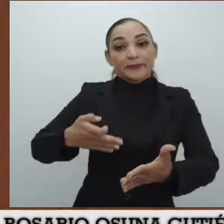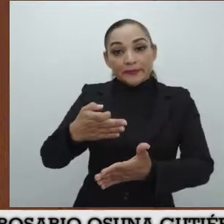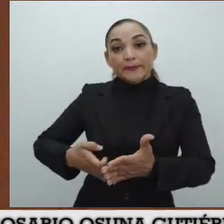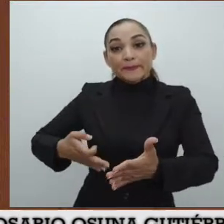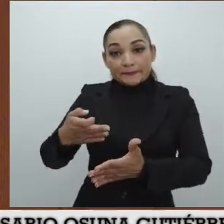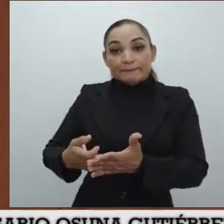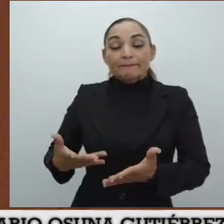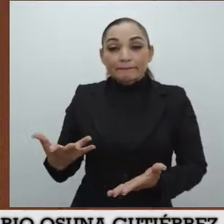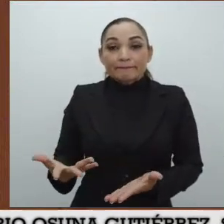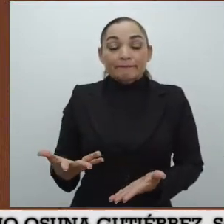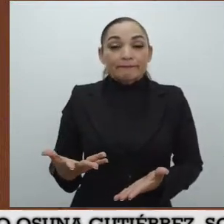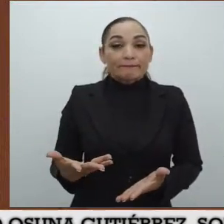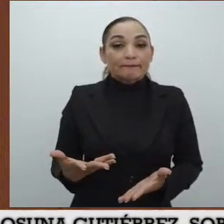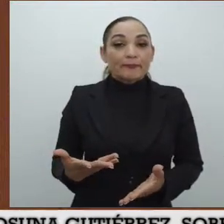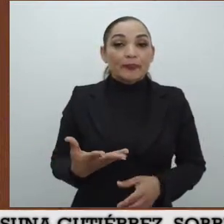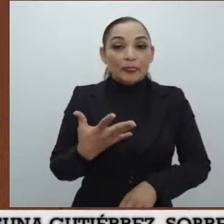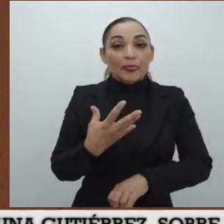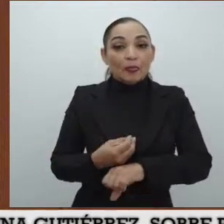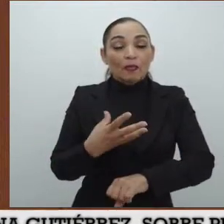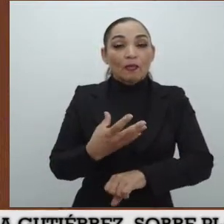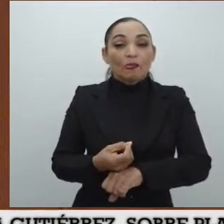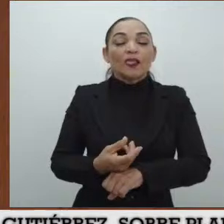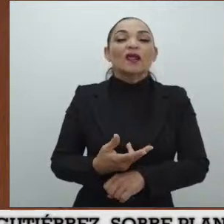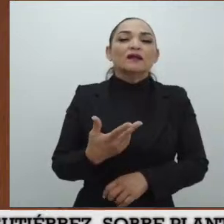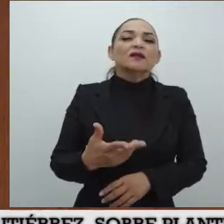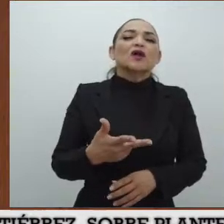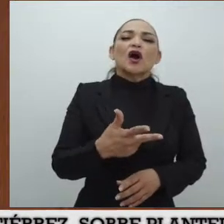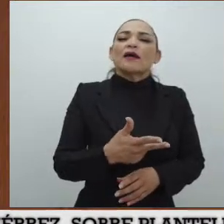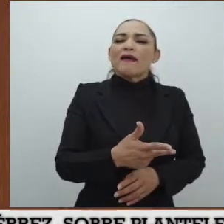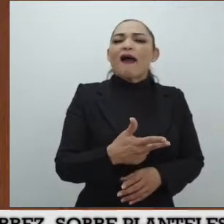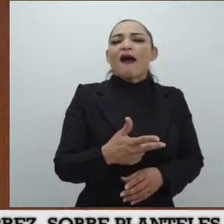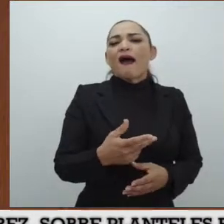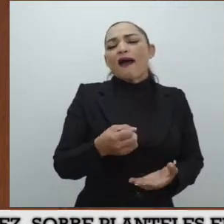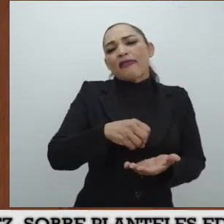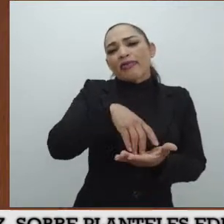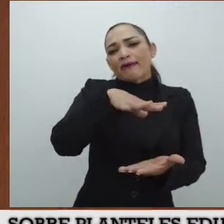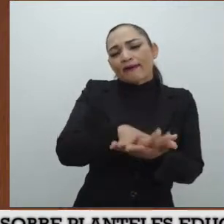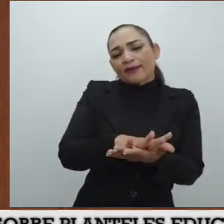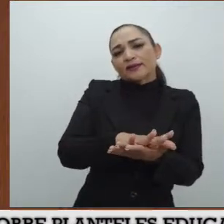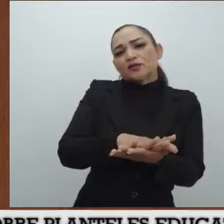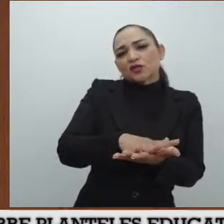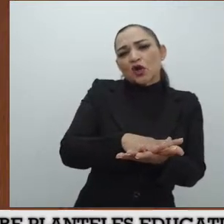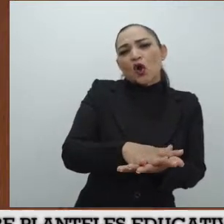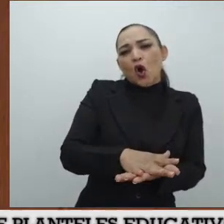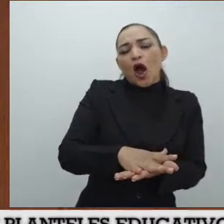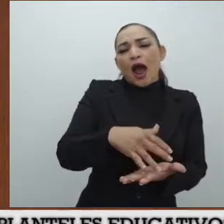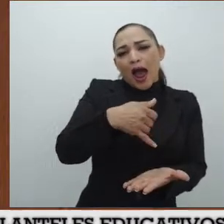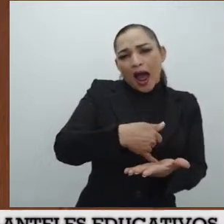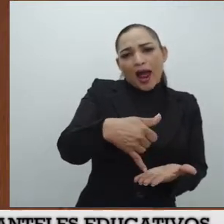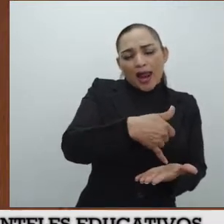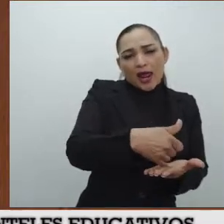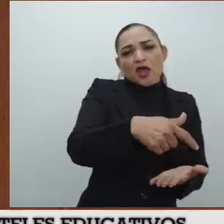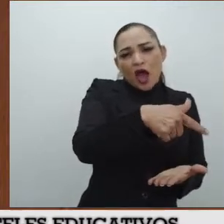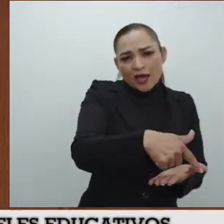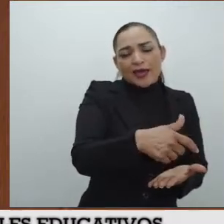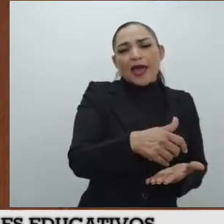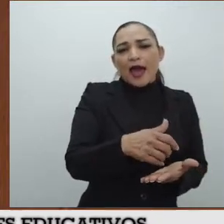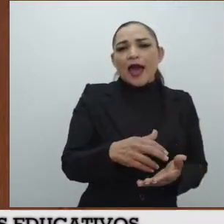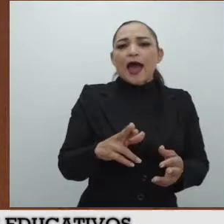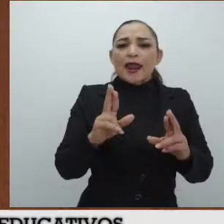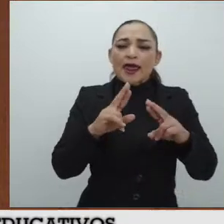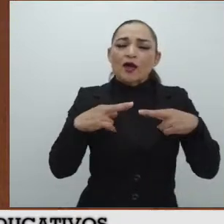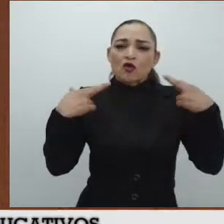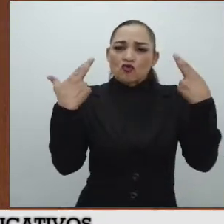creo que en el RAN, en el registro agrario, puede haber el acta de asamblea donde se hizo